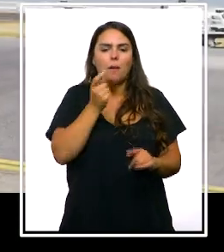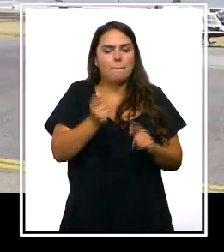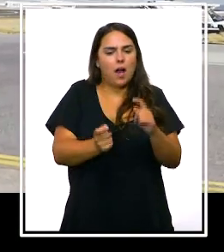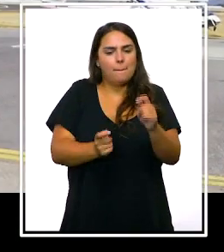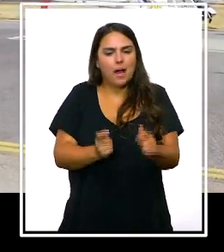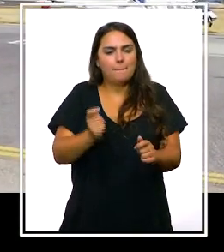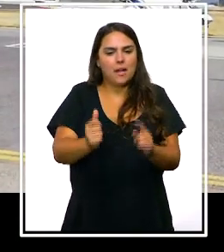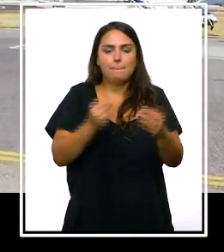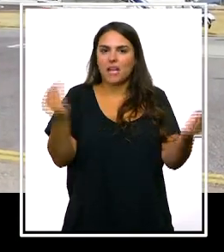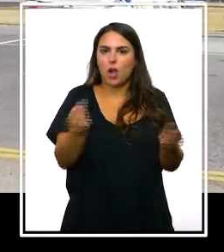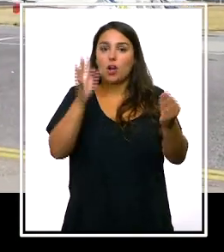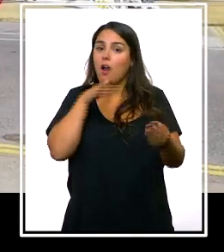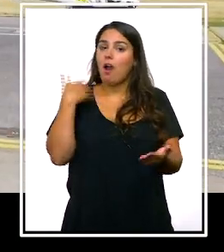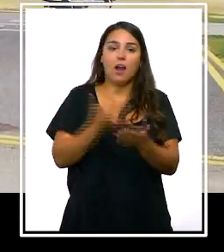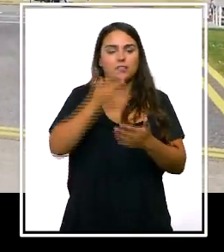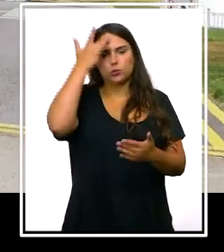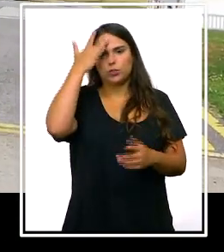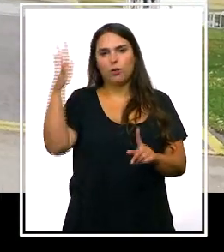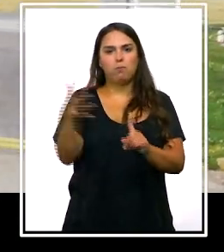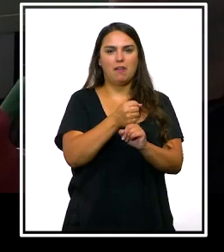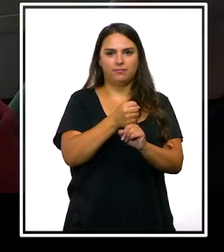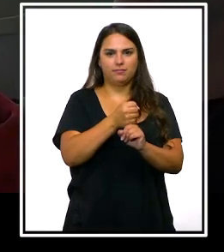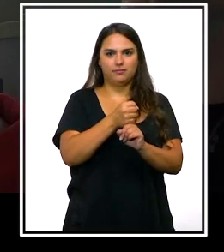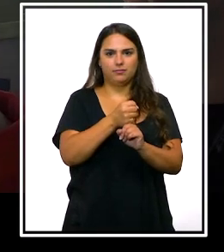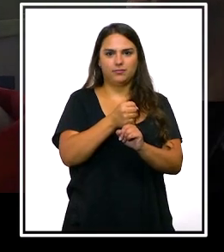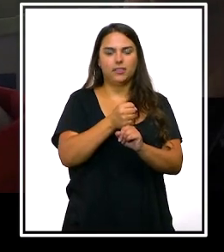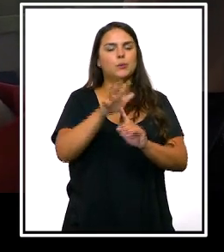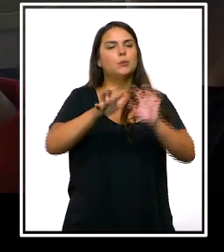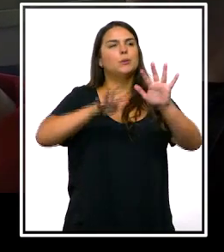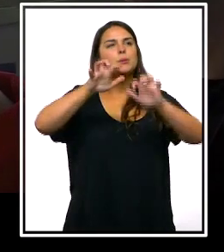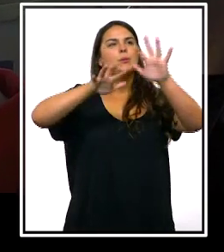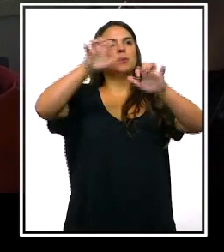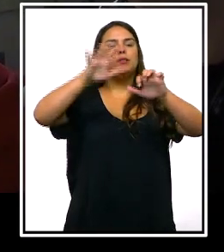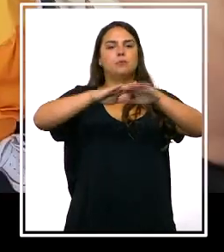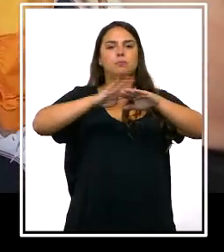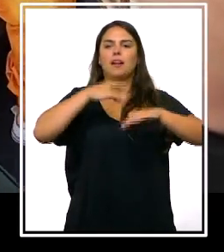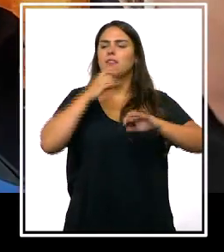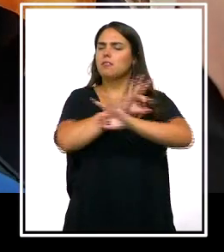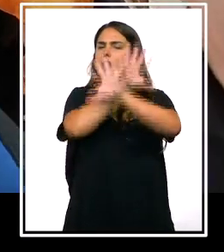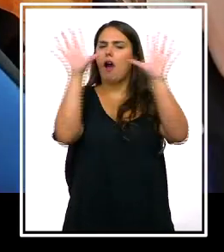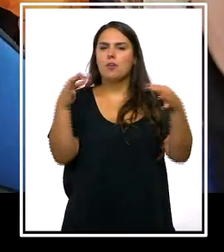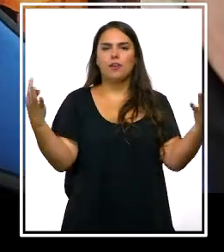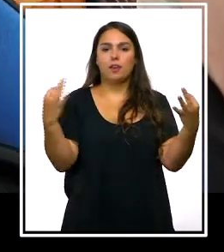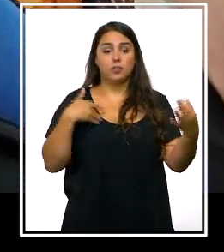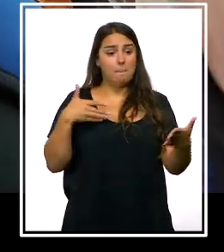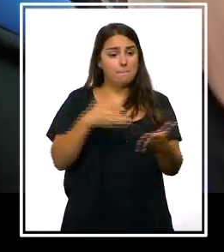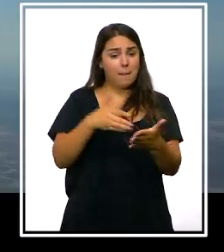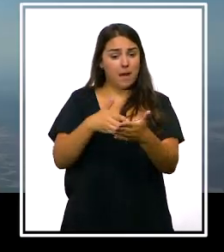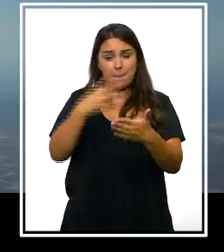subiendo su apuesta hasta alcanzar su verdadero sueño: surcar los cielos para poder decir alto y claro que sus